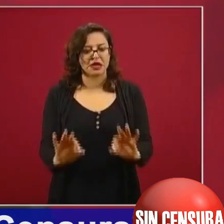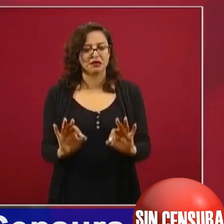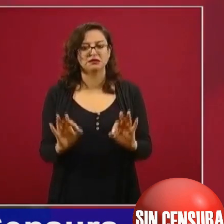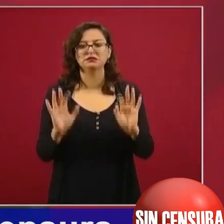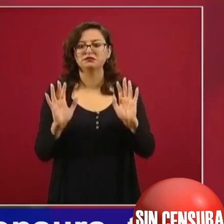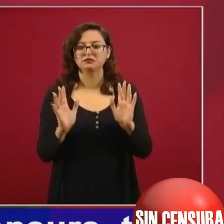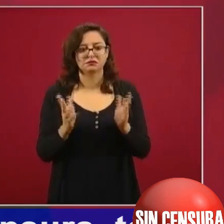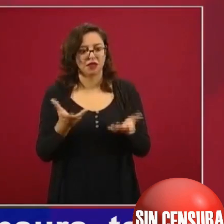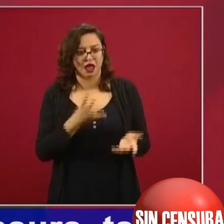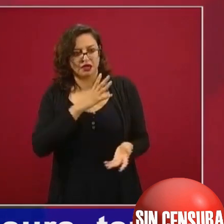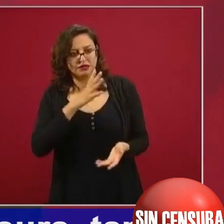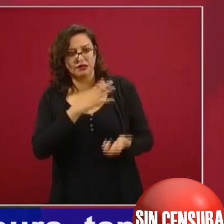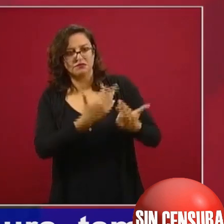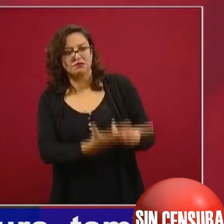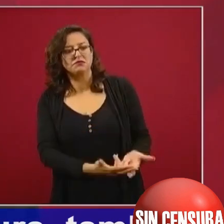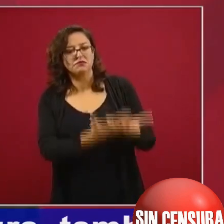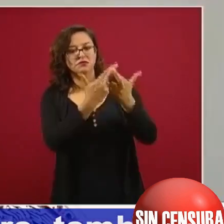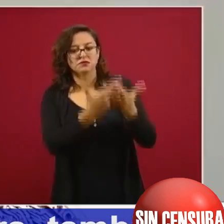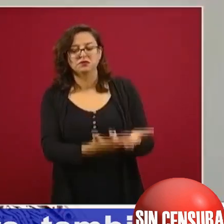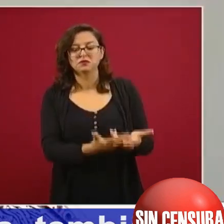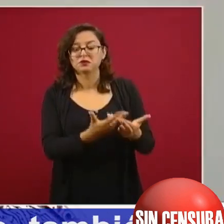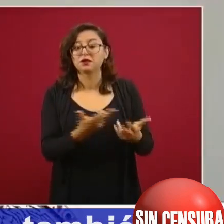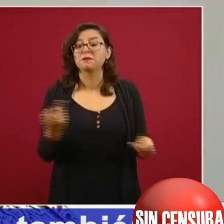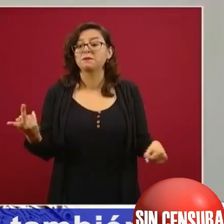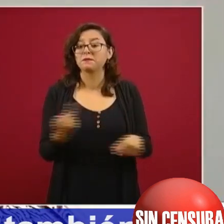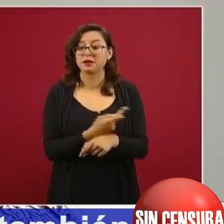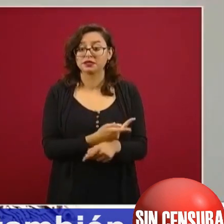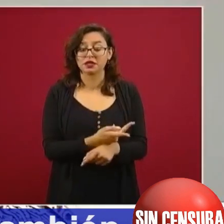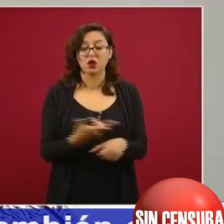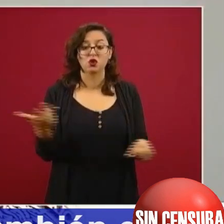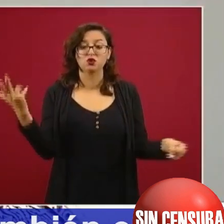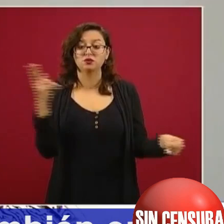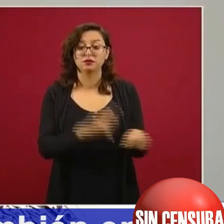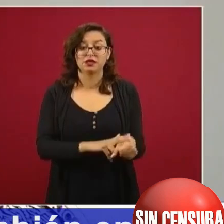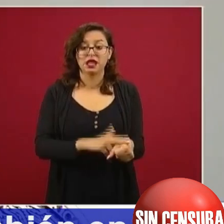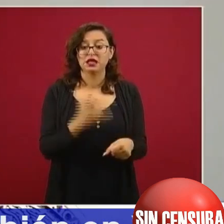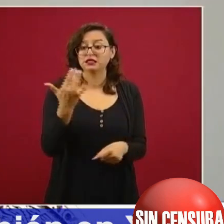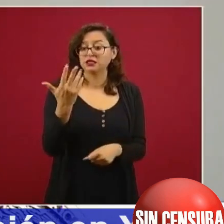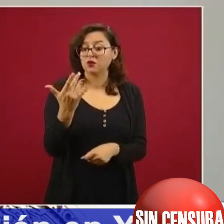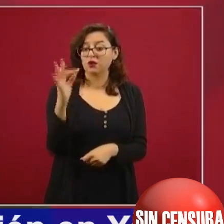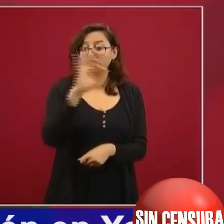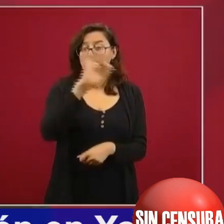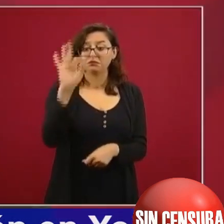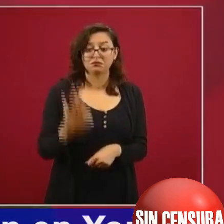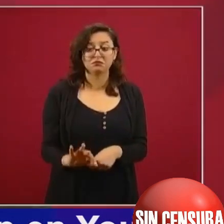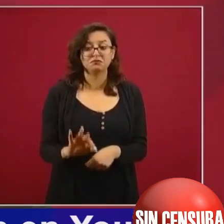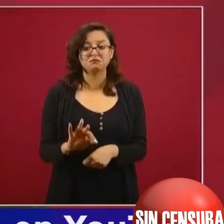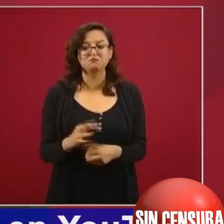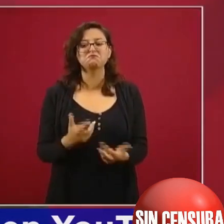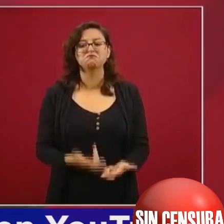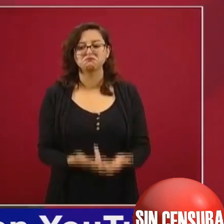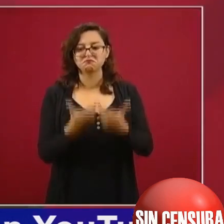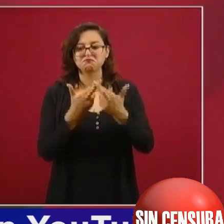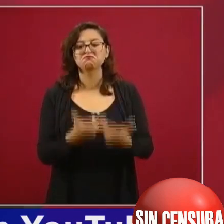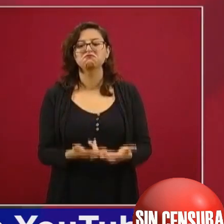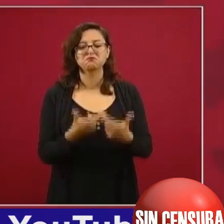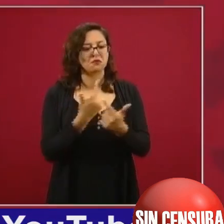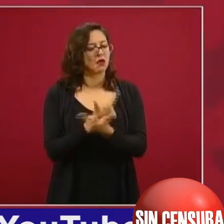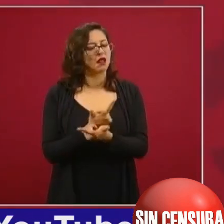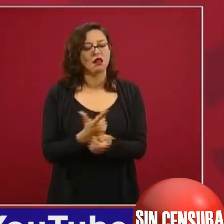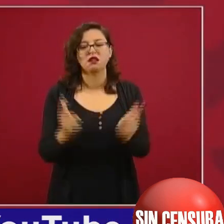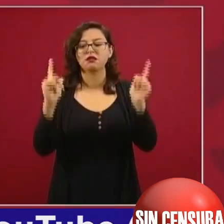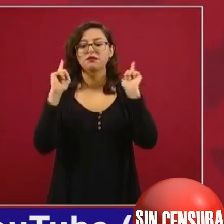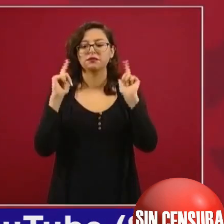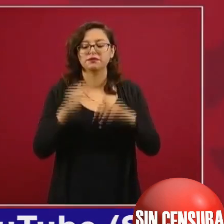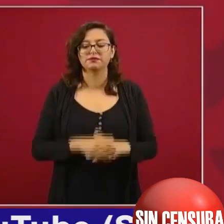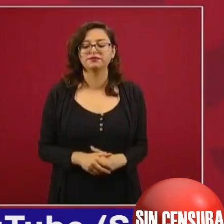estuvieran disponibles. Entonces, 50% de los hospitales estuvieron y han estado en todo momento disponibles. En este